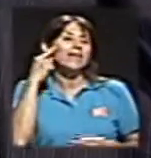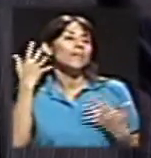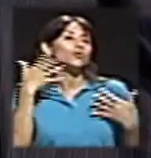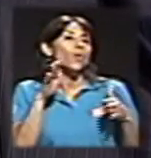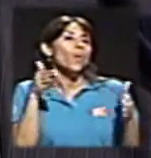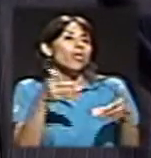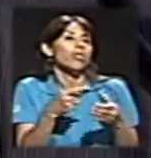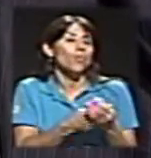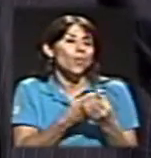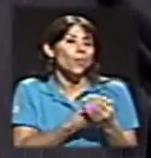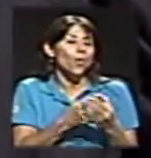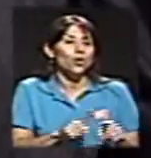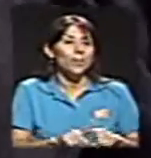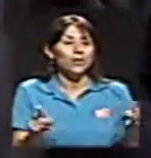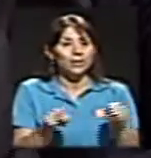que también